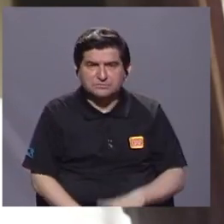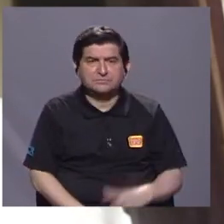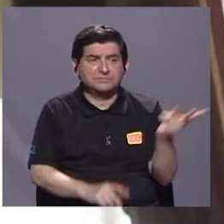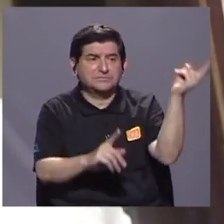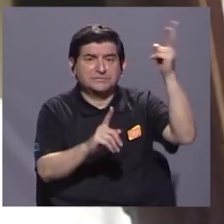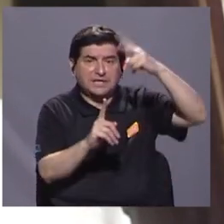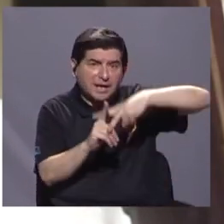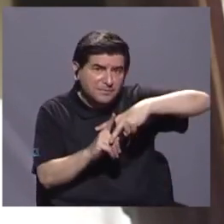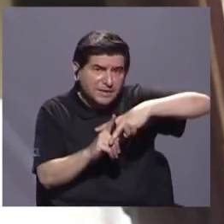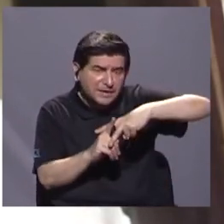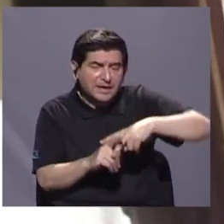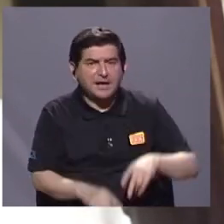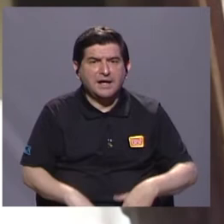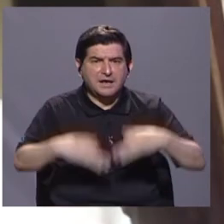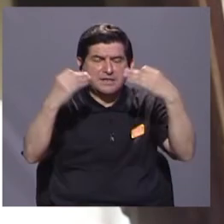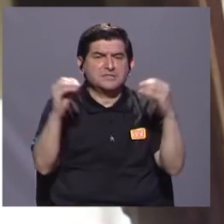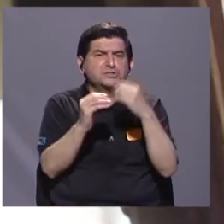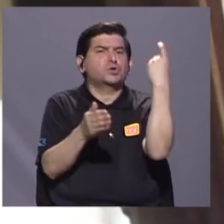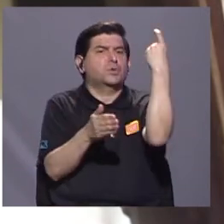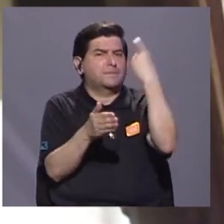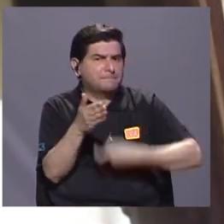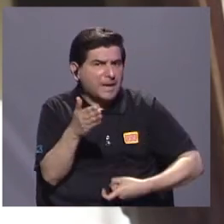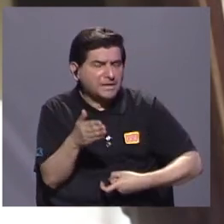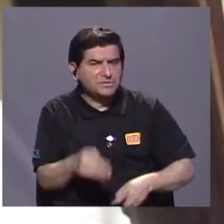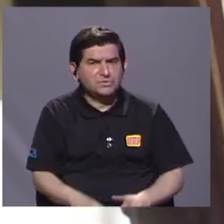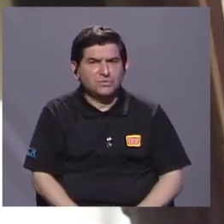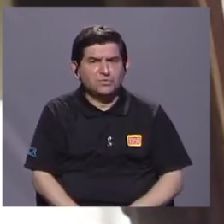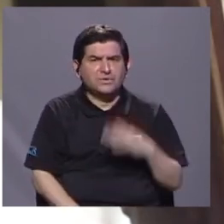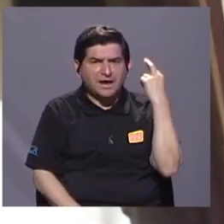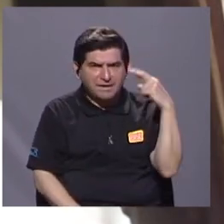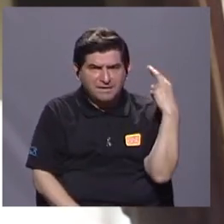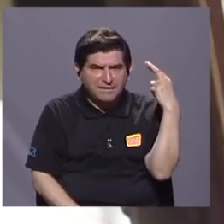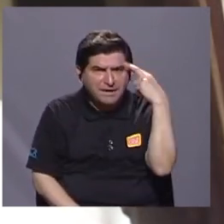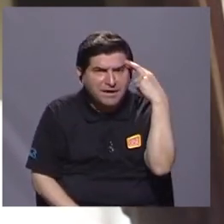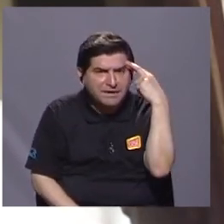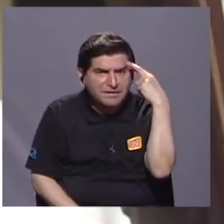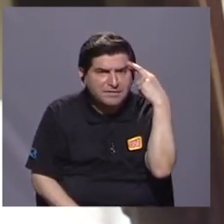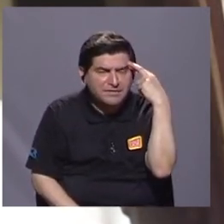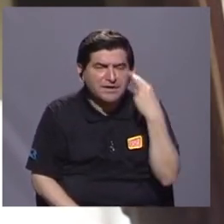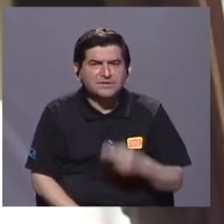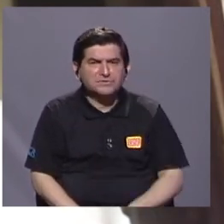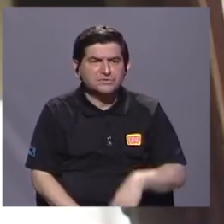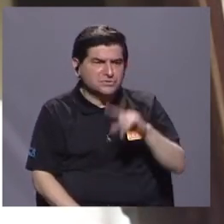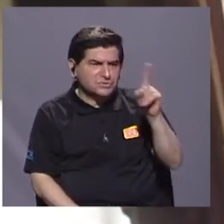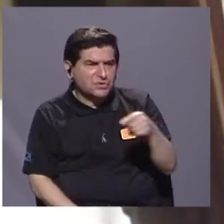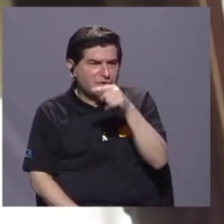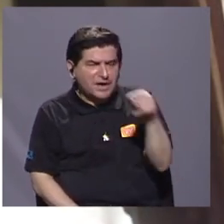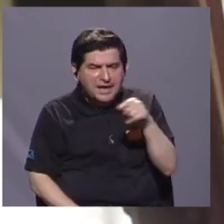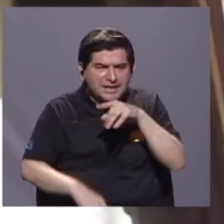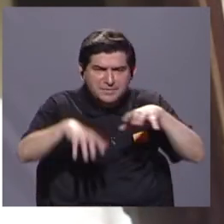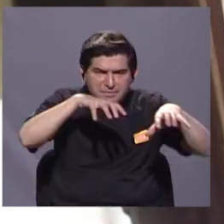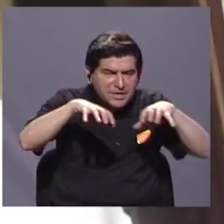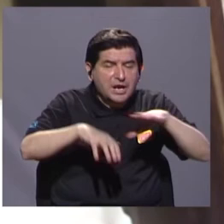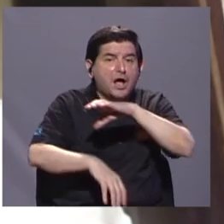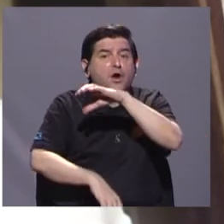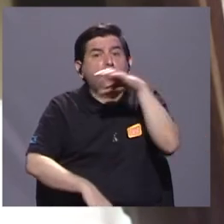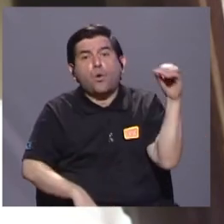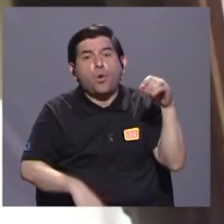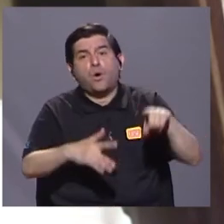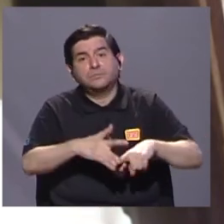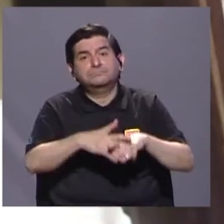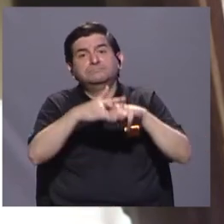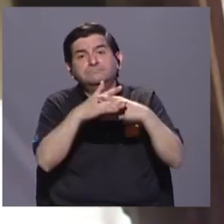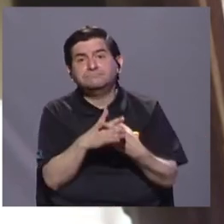aplicar o medidas más severas en función de eliminar la movilidad o de